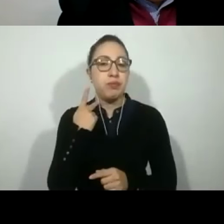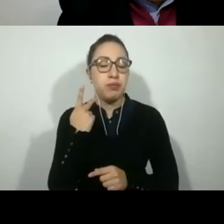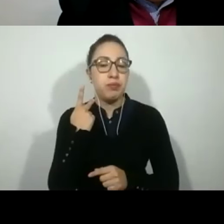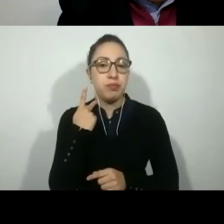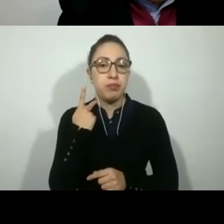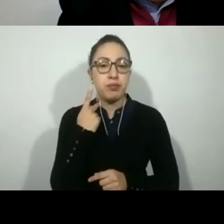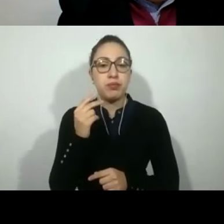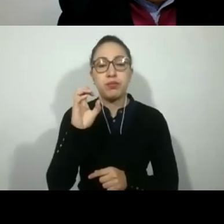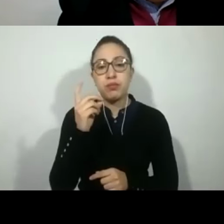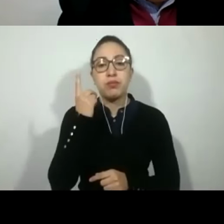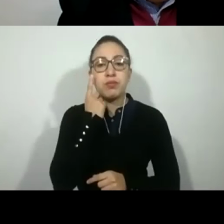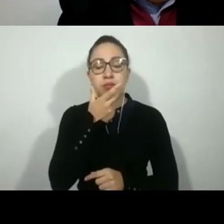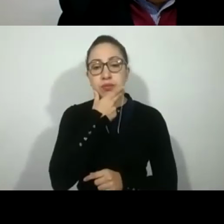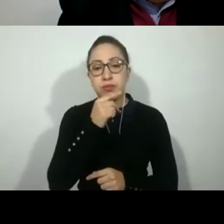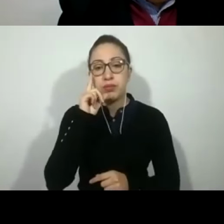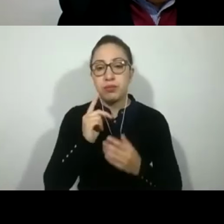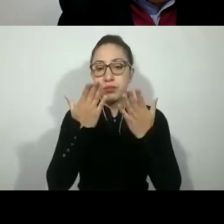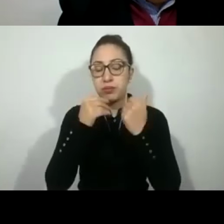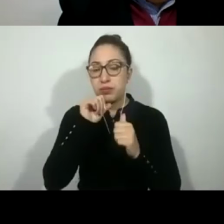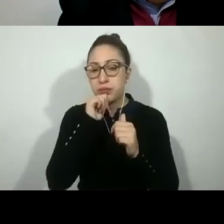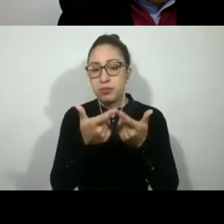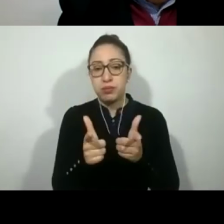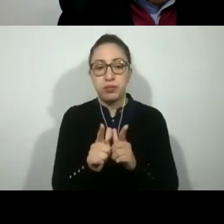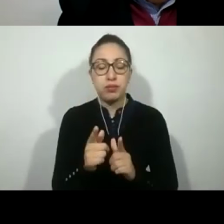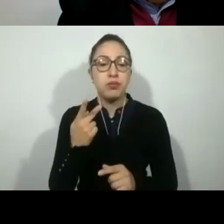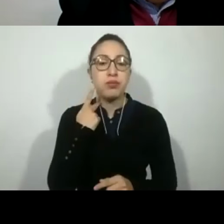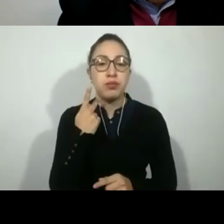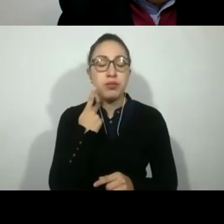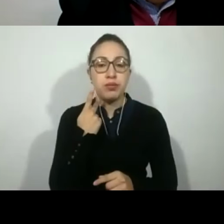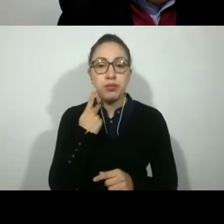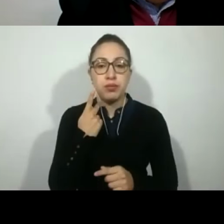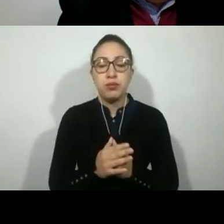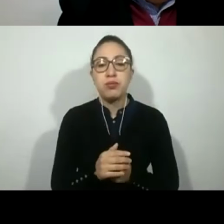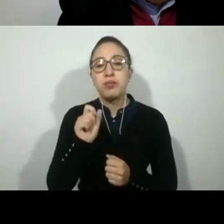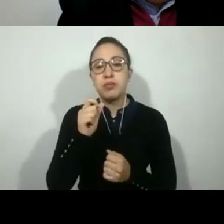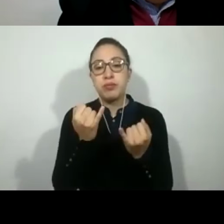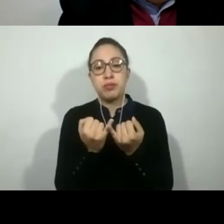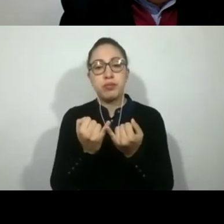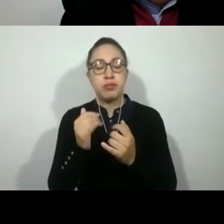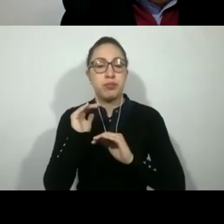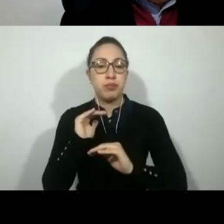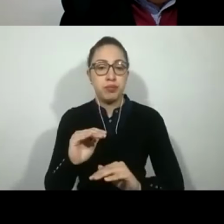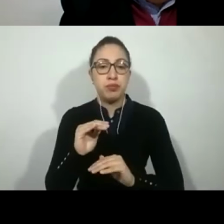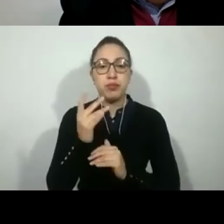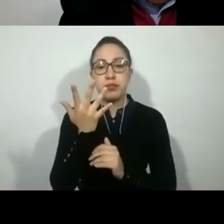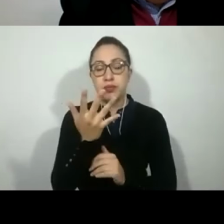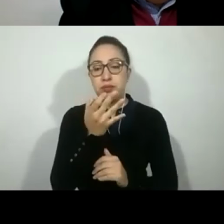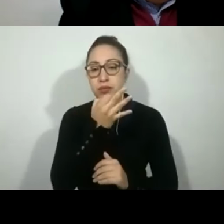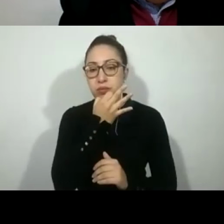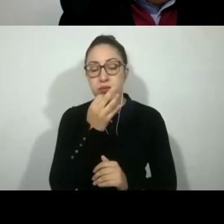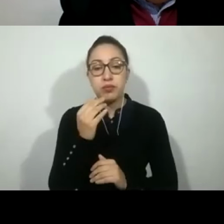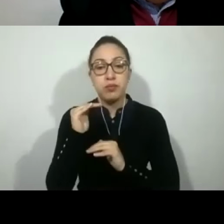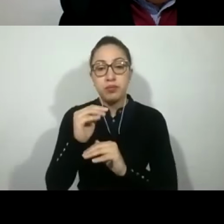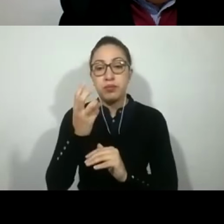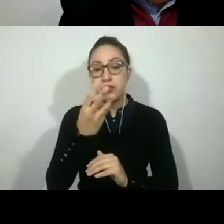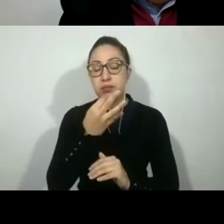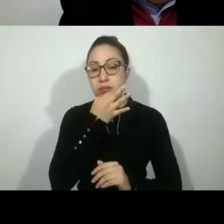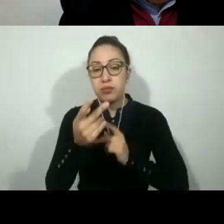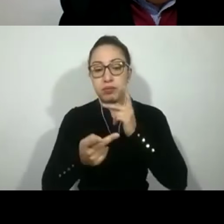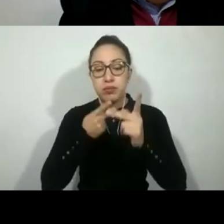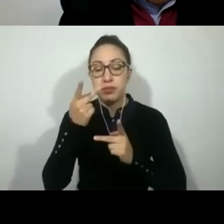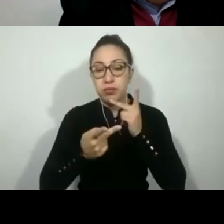por las diputadas y diputados sin partido, y se les concederá el uso de la voz hasta por 3 minutos para emitir